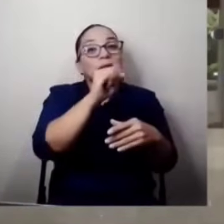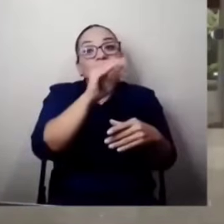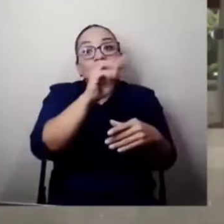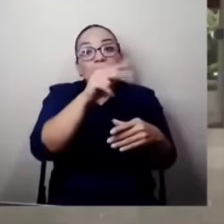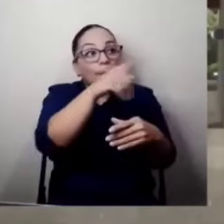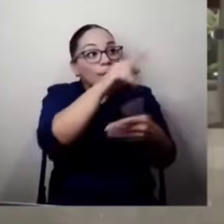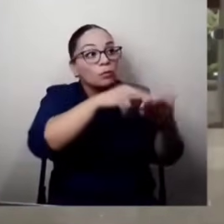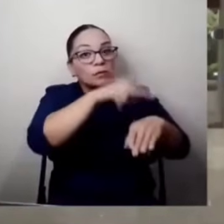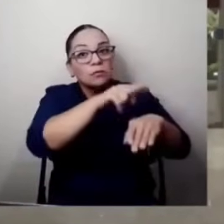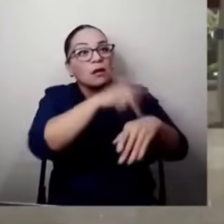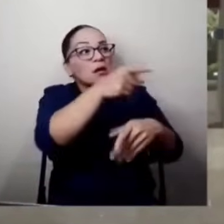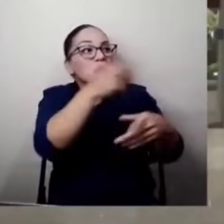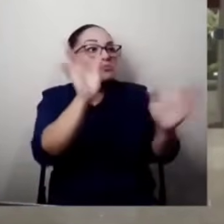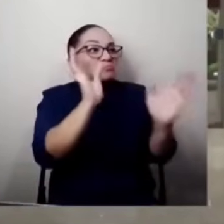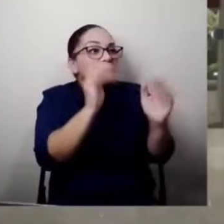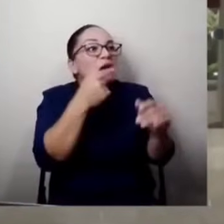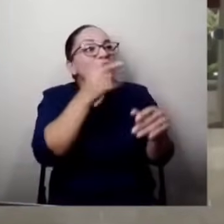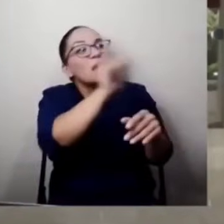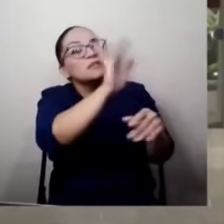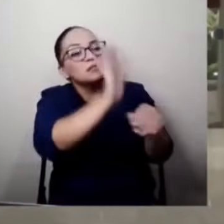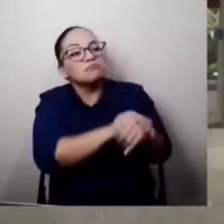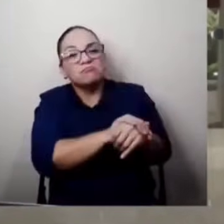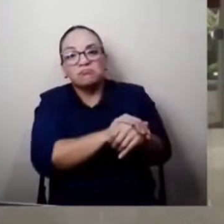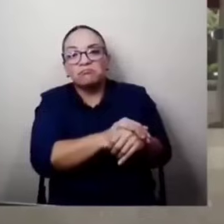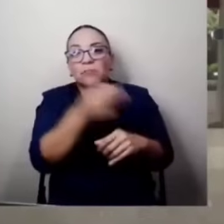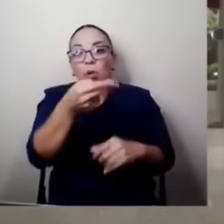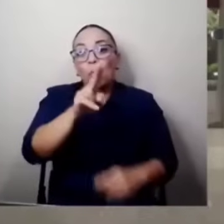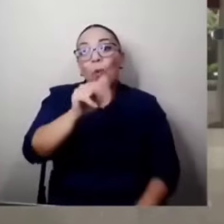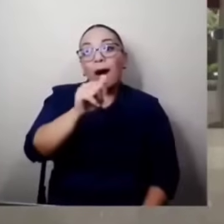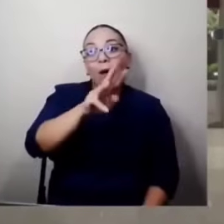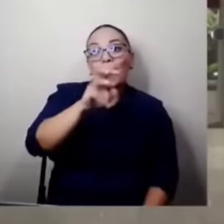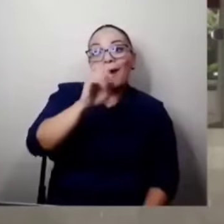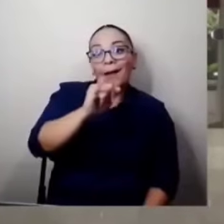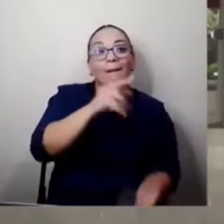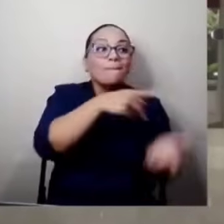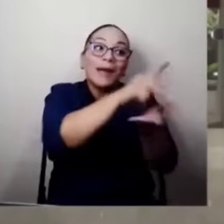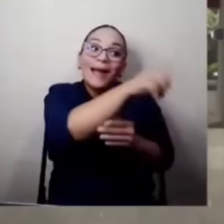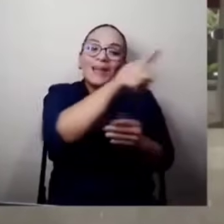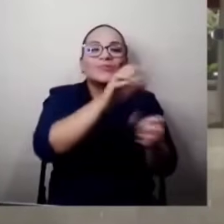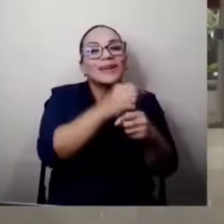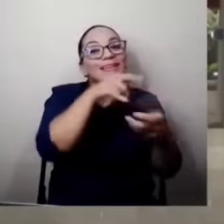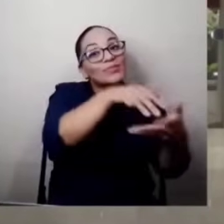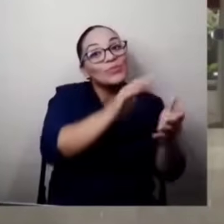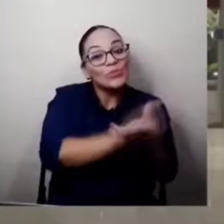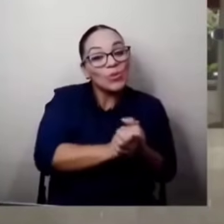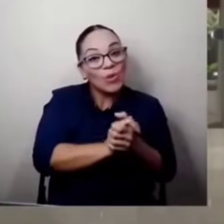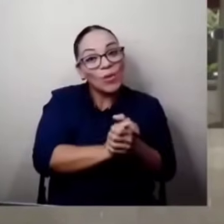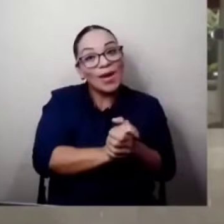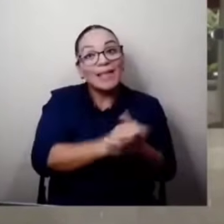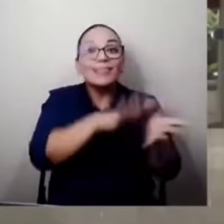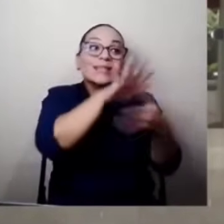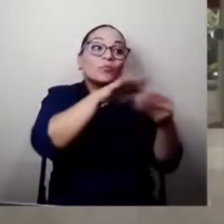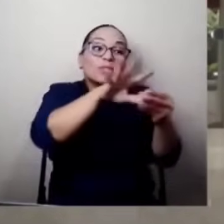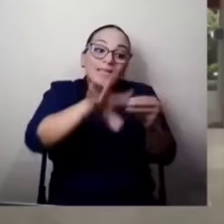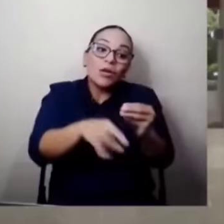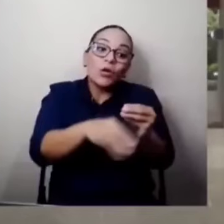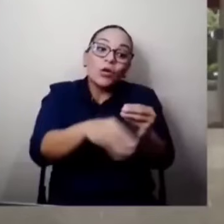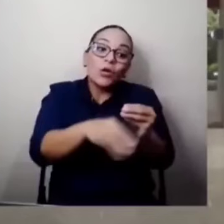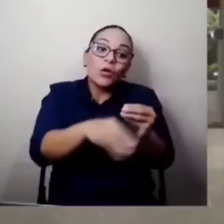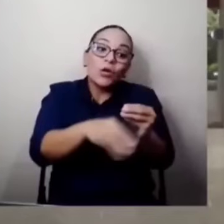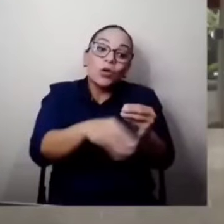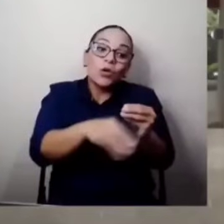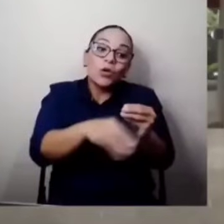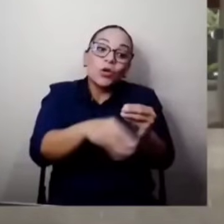porque como bien dijo usted, Huawei les paga para que hagan el estudio que después incluyen como pruebas ante la demanda que interponen al ICE.